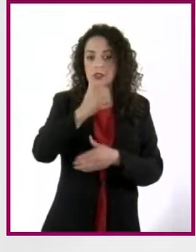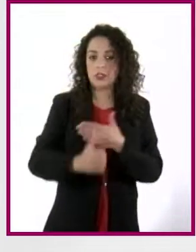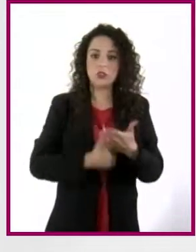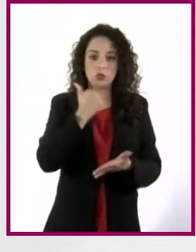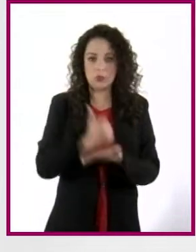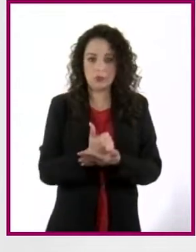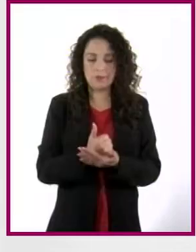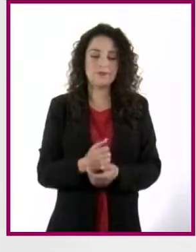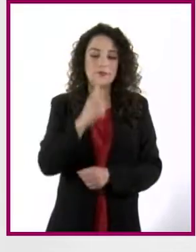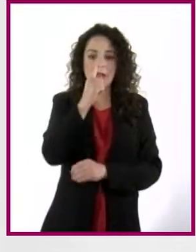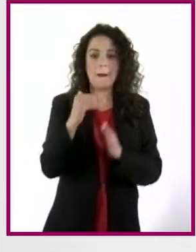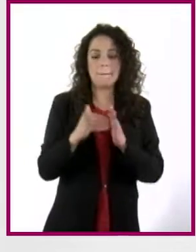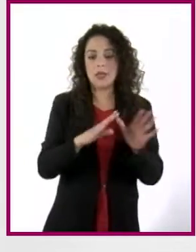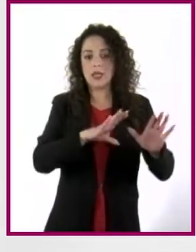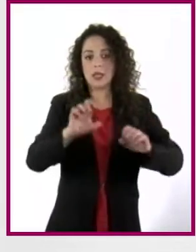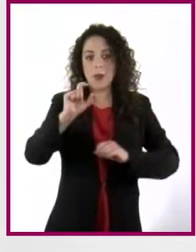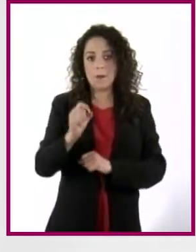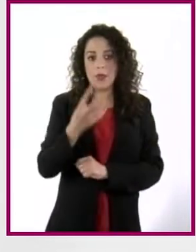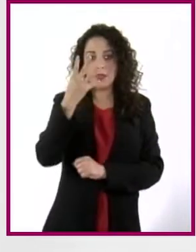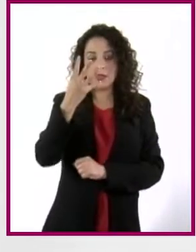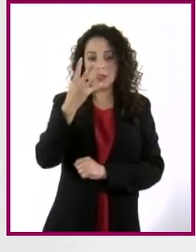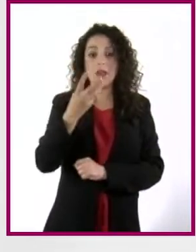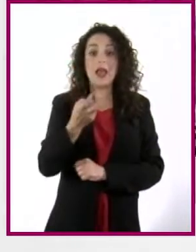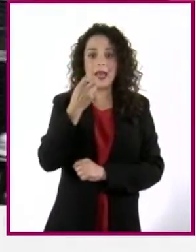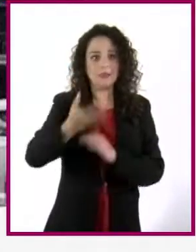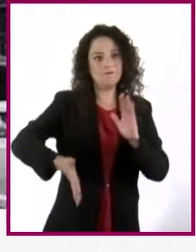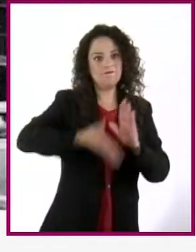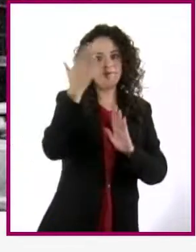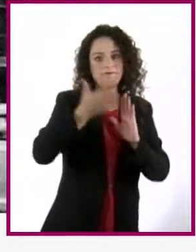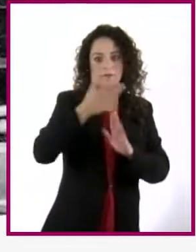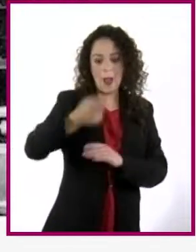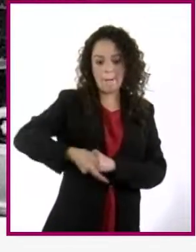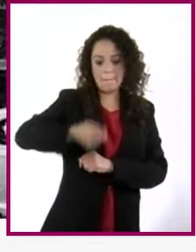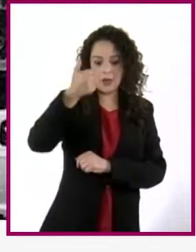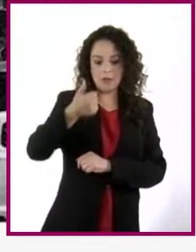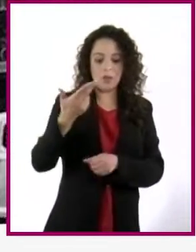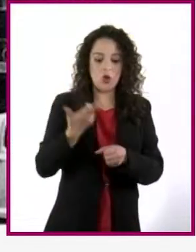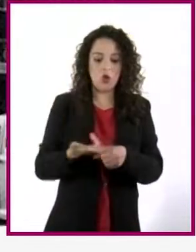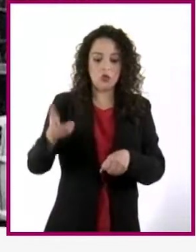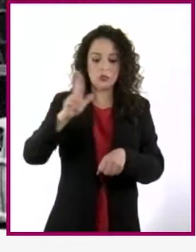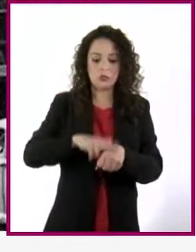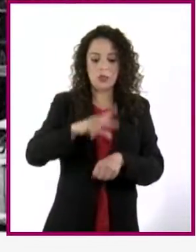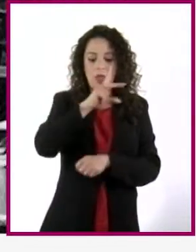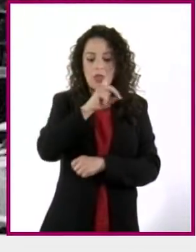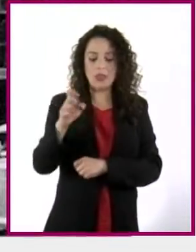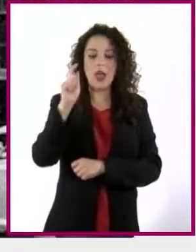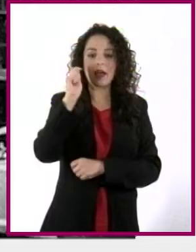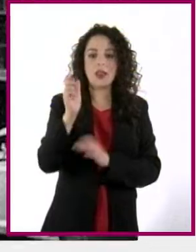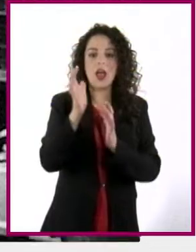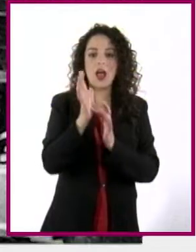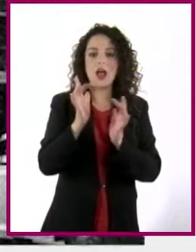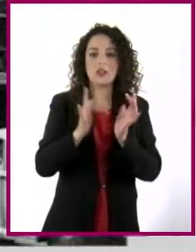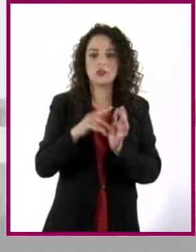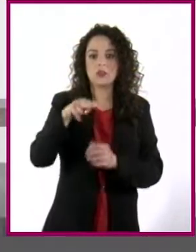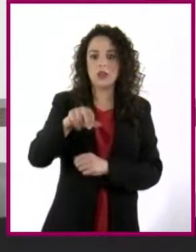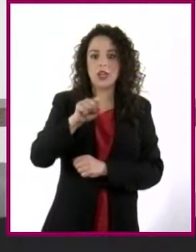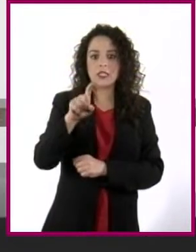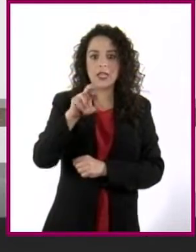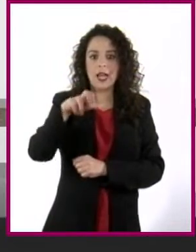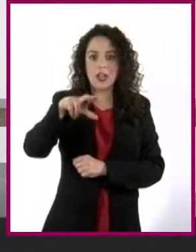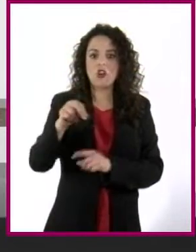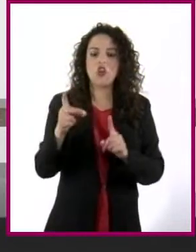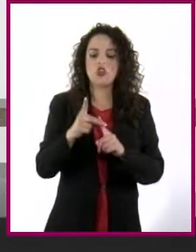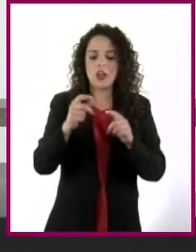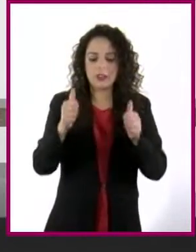En 1524 se levantó el primero de ellos, el Hospital de la Concepción de Jesús Nazareno, que comprende el cuadrante